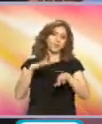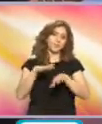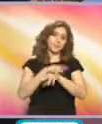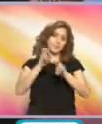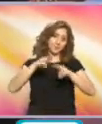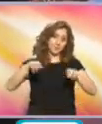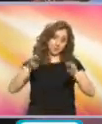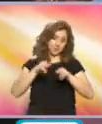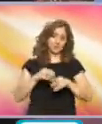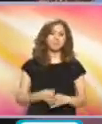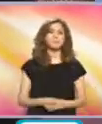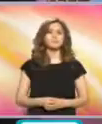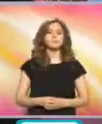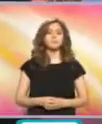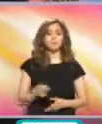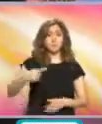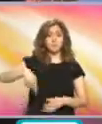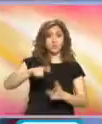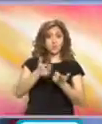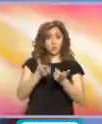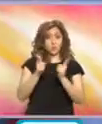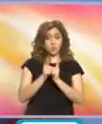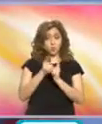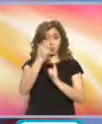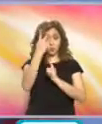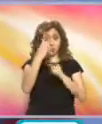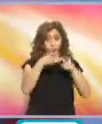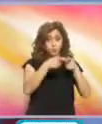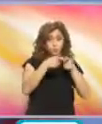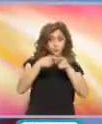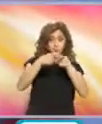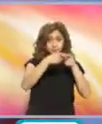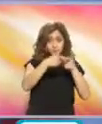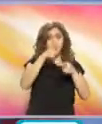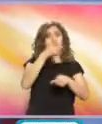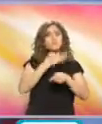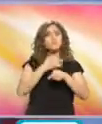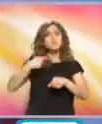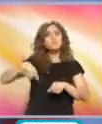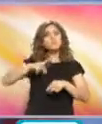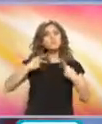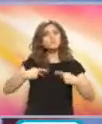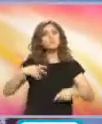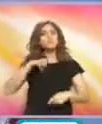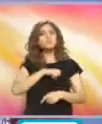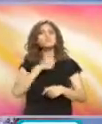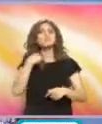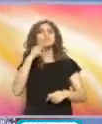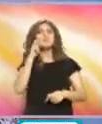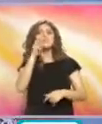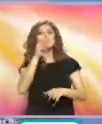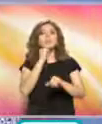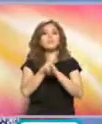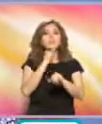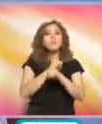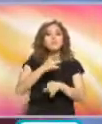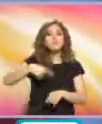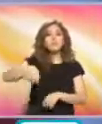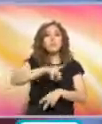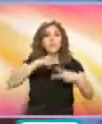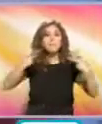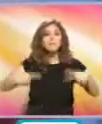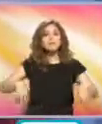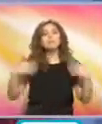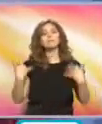ya dos materiales discográficos. El primero les fue Correcto. muy bien. En Chile he visto ahorita las redes sociales y de verdad han causado furor dentro